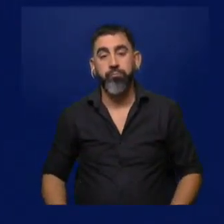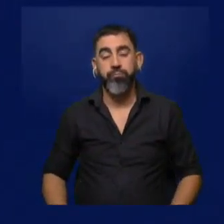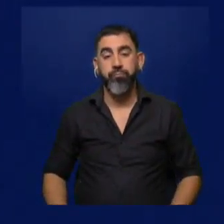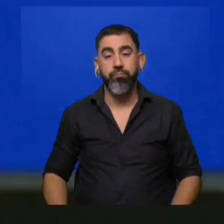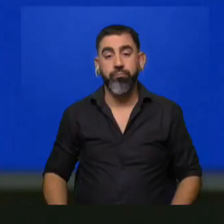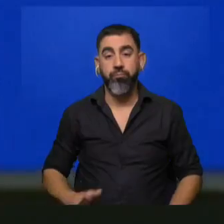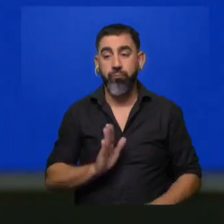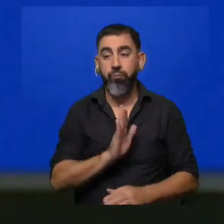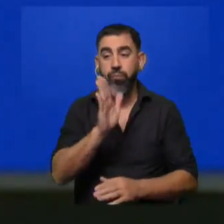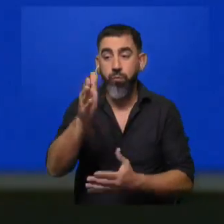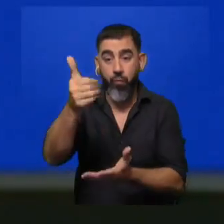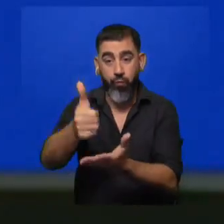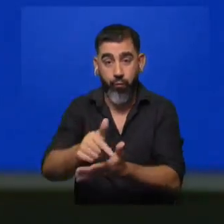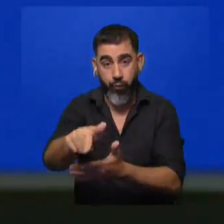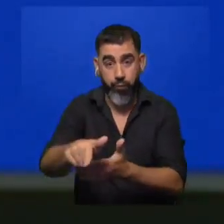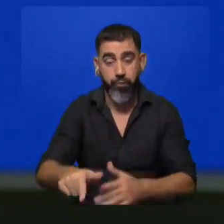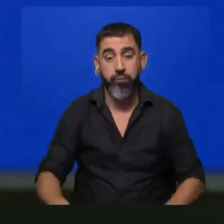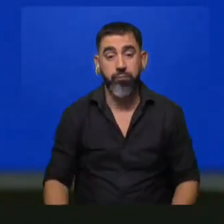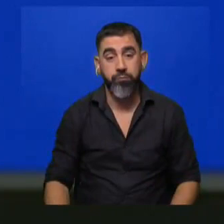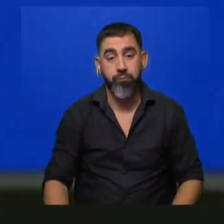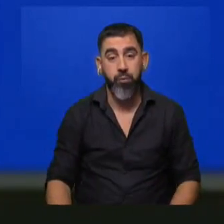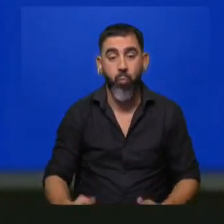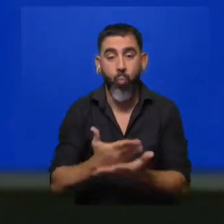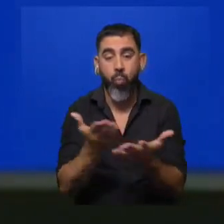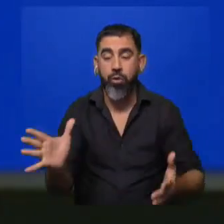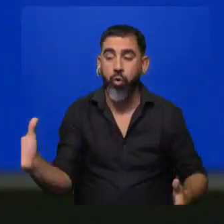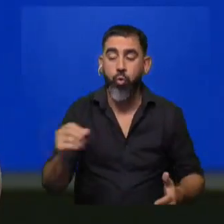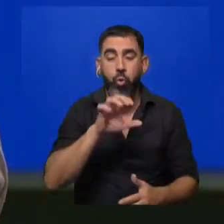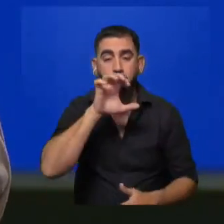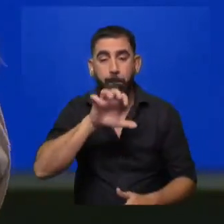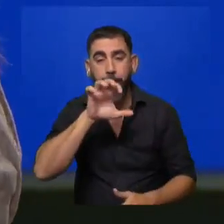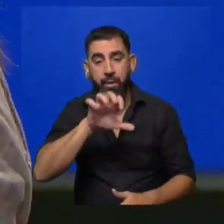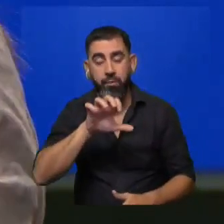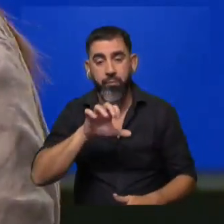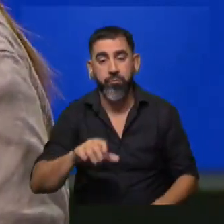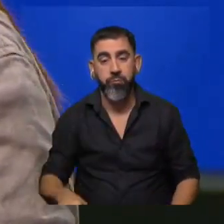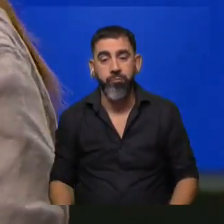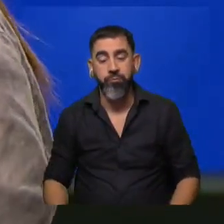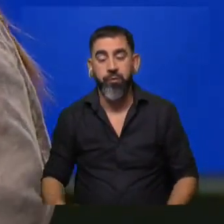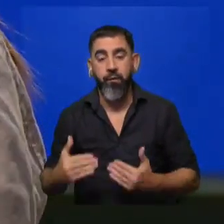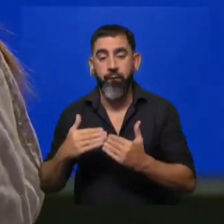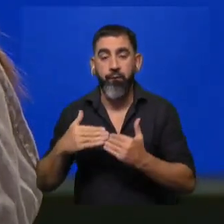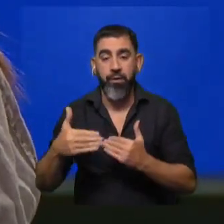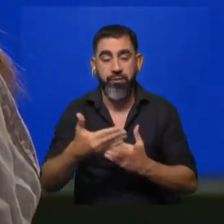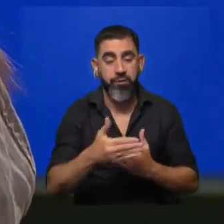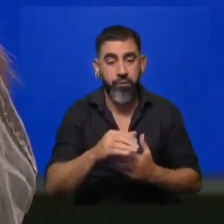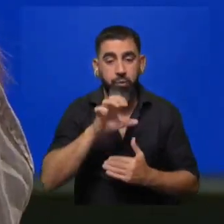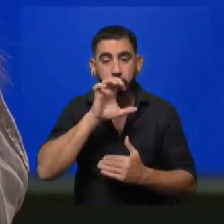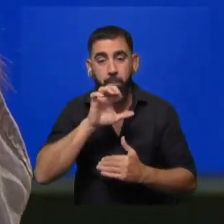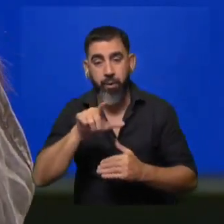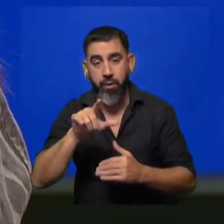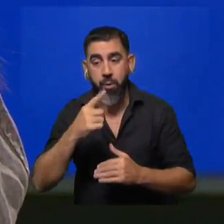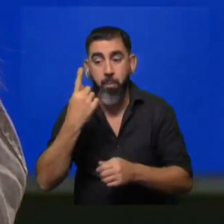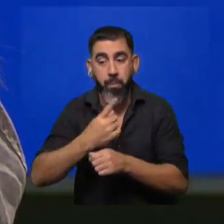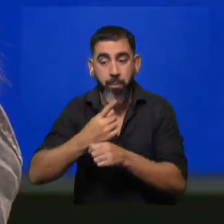lugar, o sea, mostramos a todos los perros de los vecinos del caso que vimos